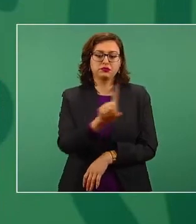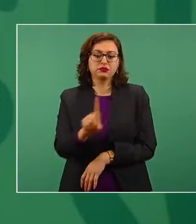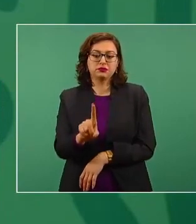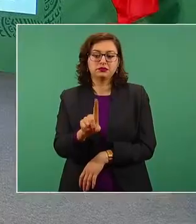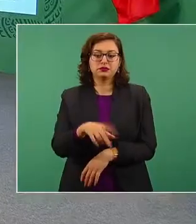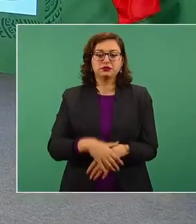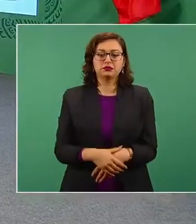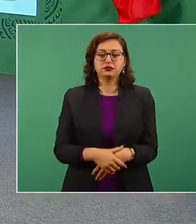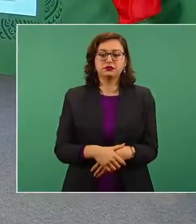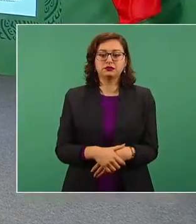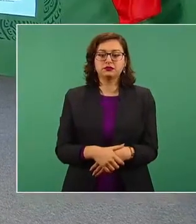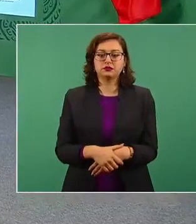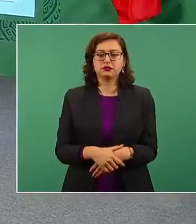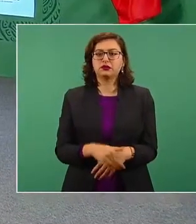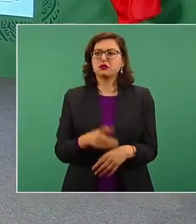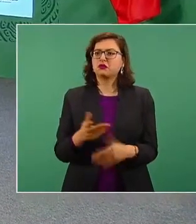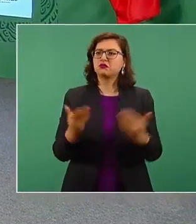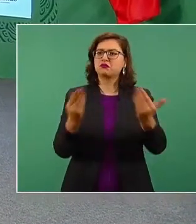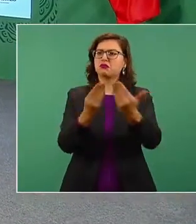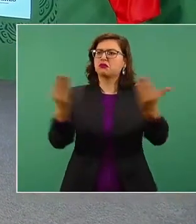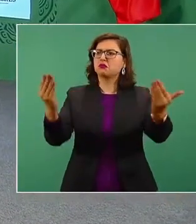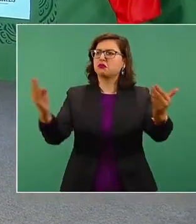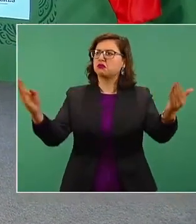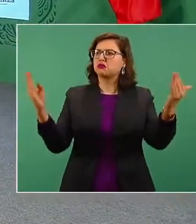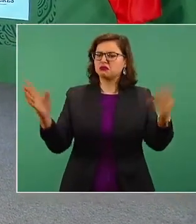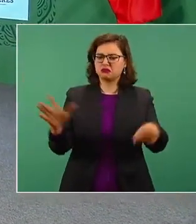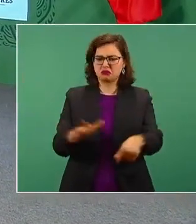a hacer un cuestionamiento por la valla.